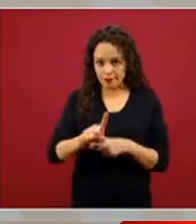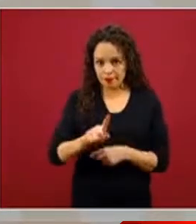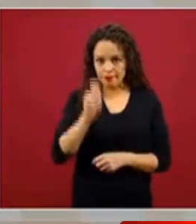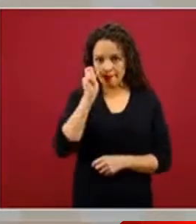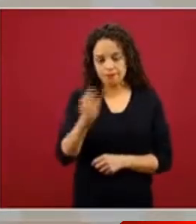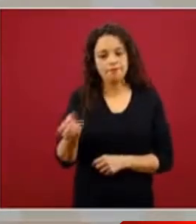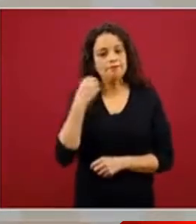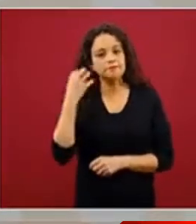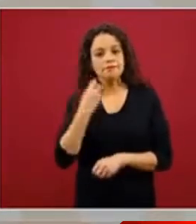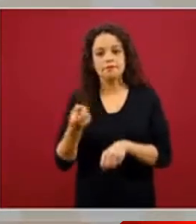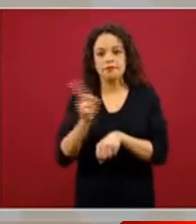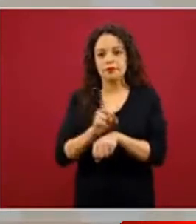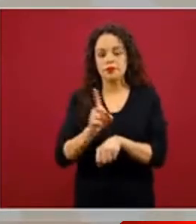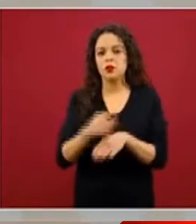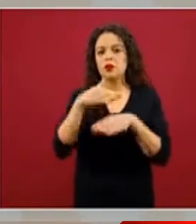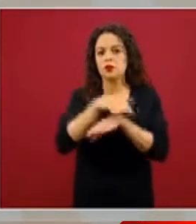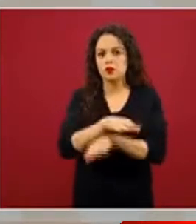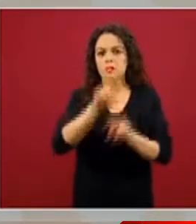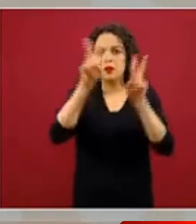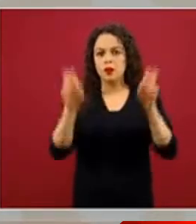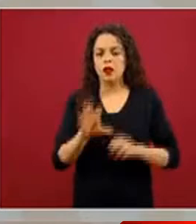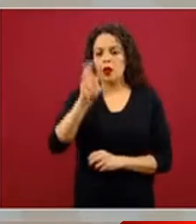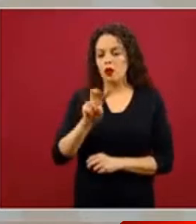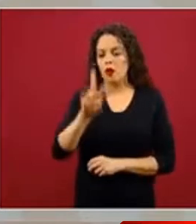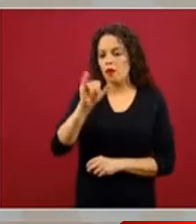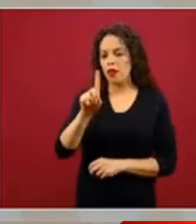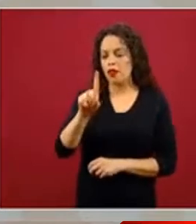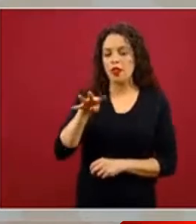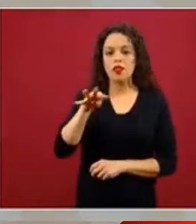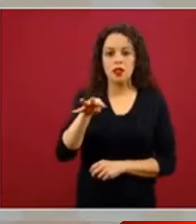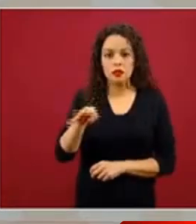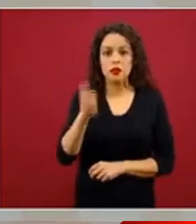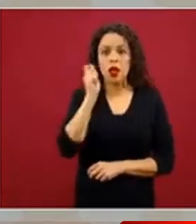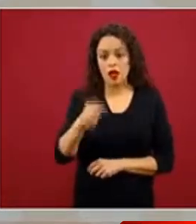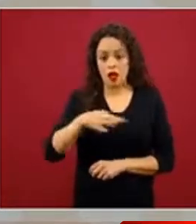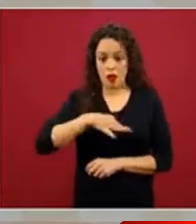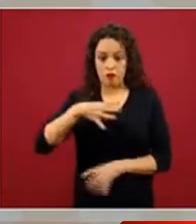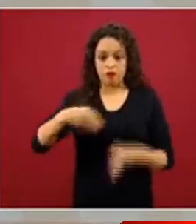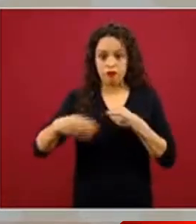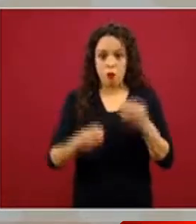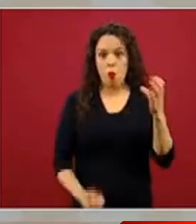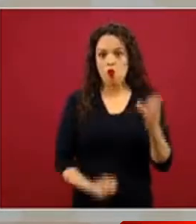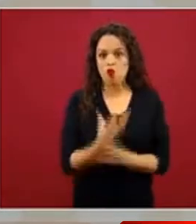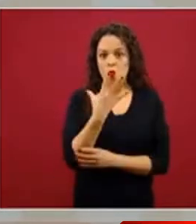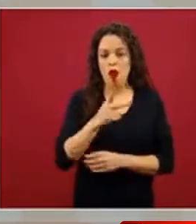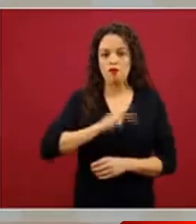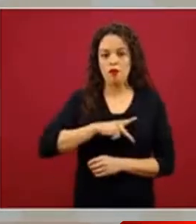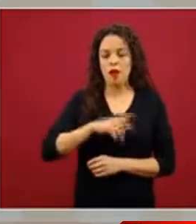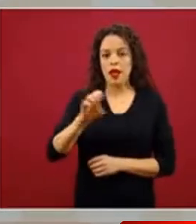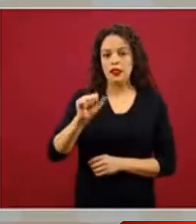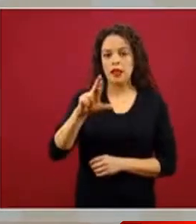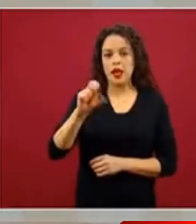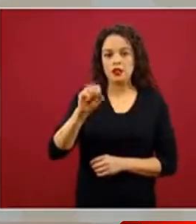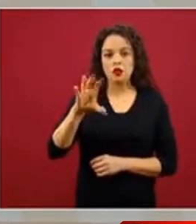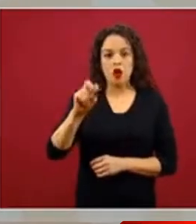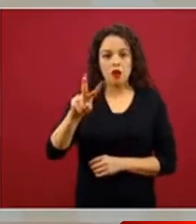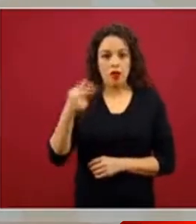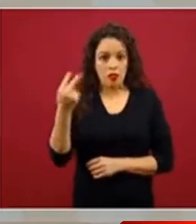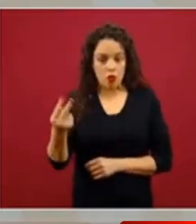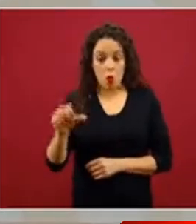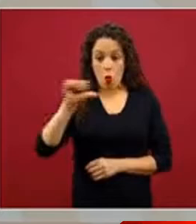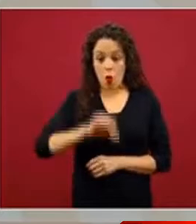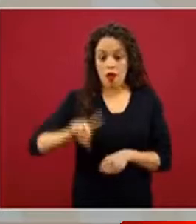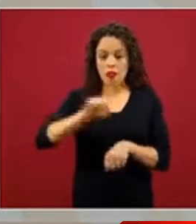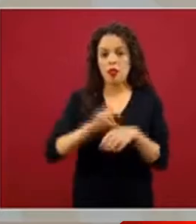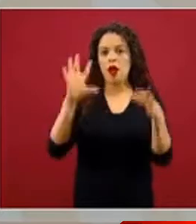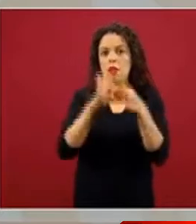sobre COVID-19, la pandemia causada por el nuevo coronavirus SARS-CoV-2. Hoy vamos a tener el viernes de